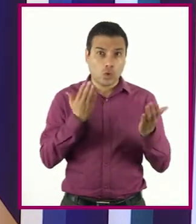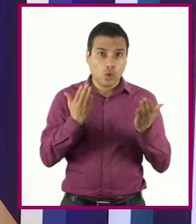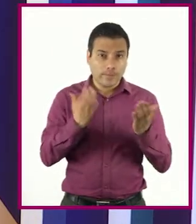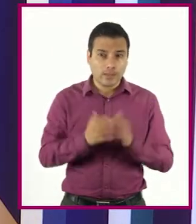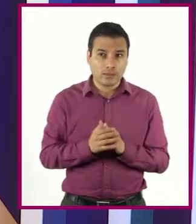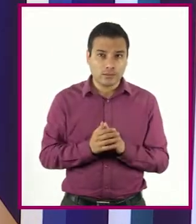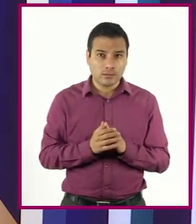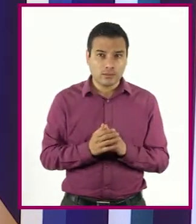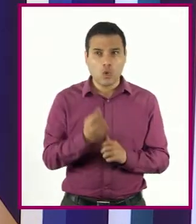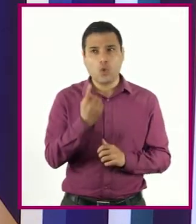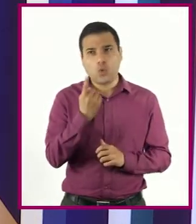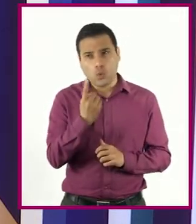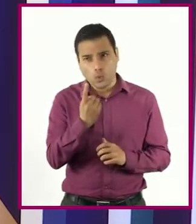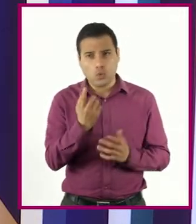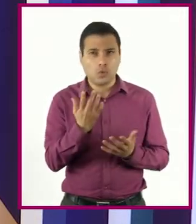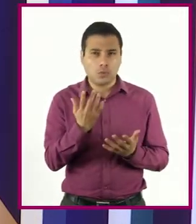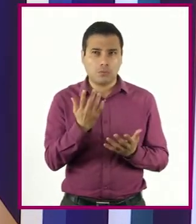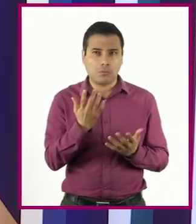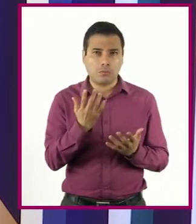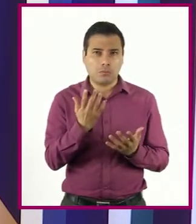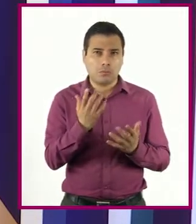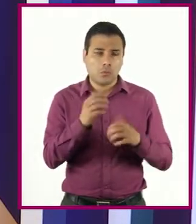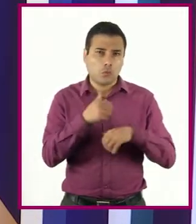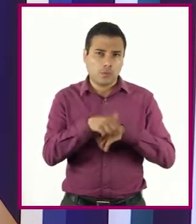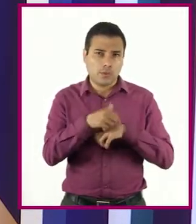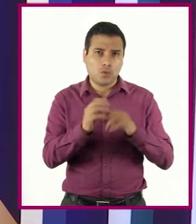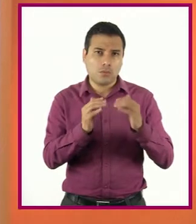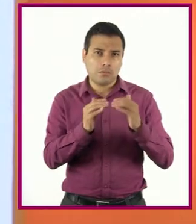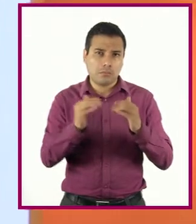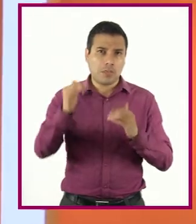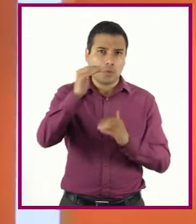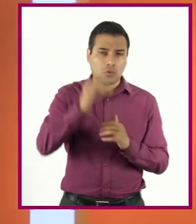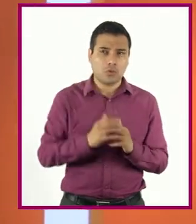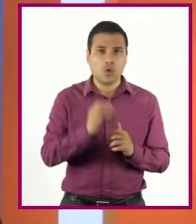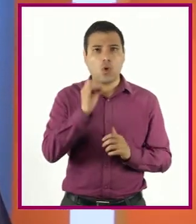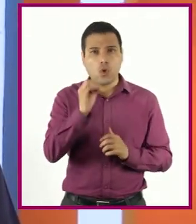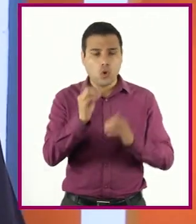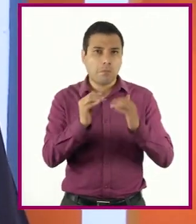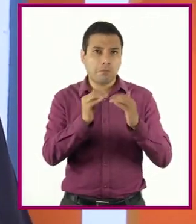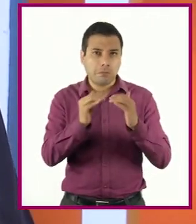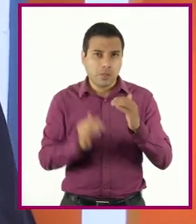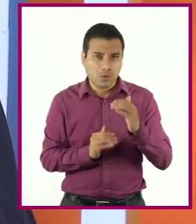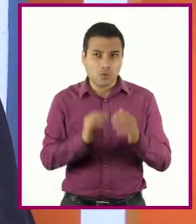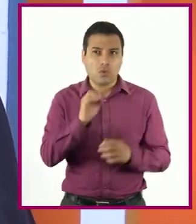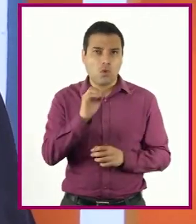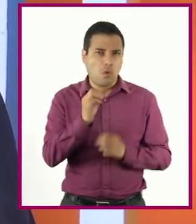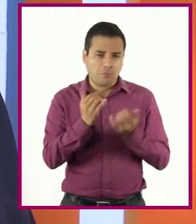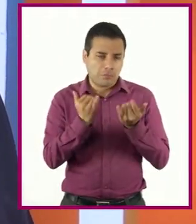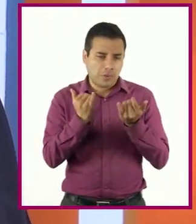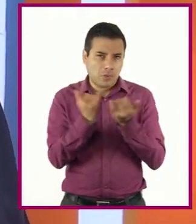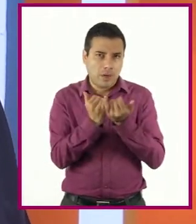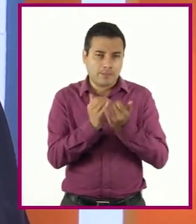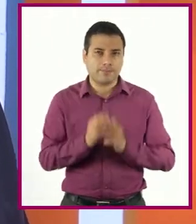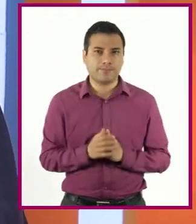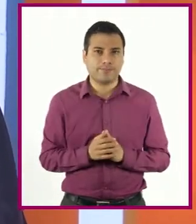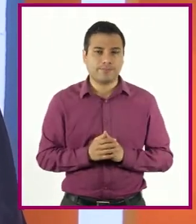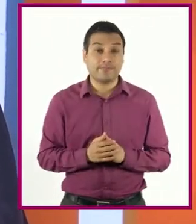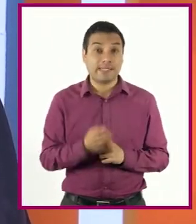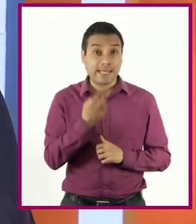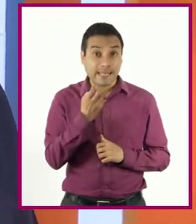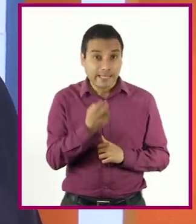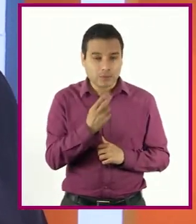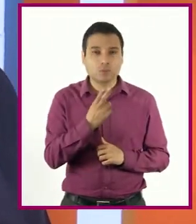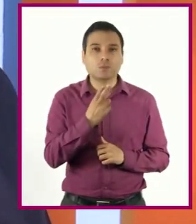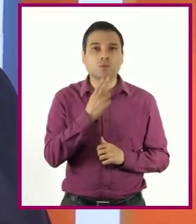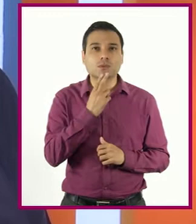mayor, igual o menor que el otro número. Esta tricotomía se usa para estudiar y